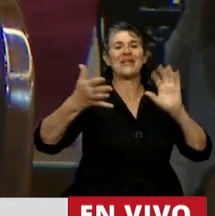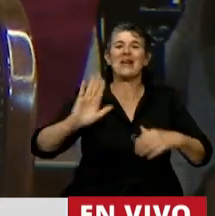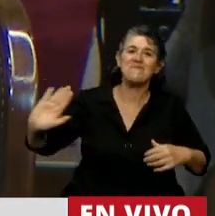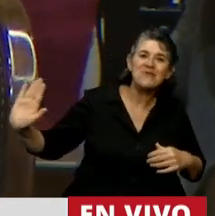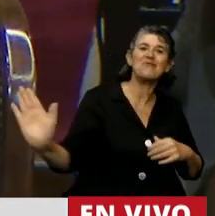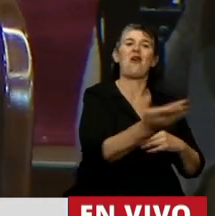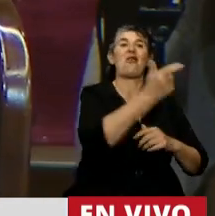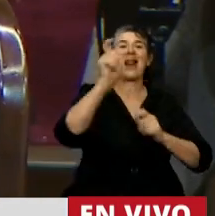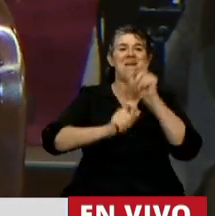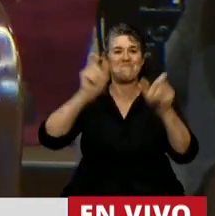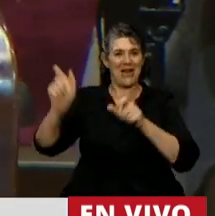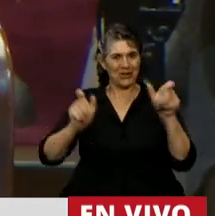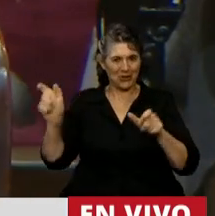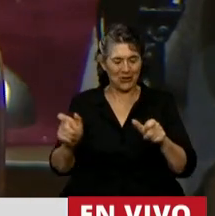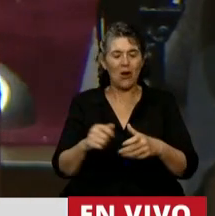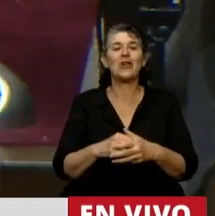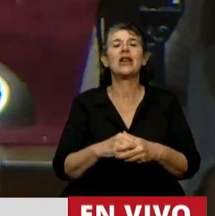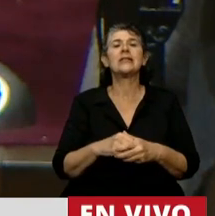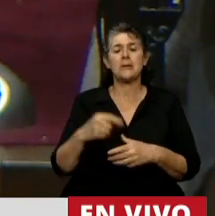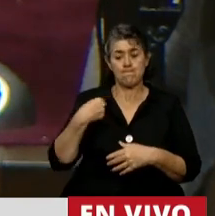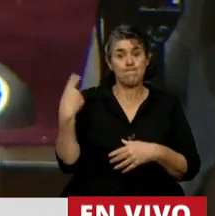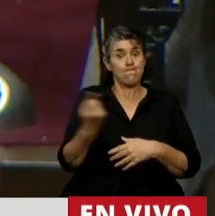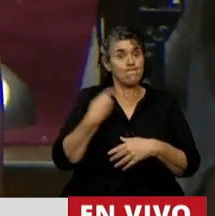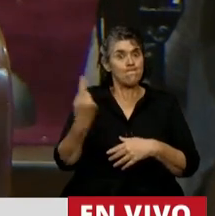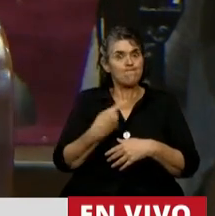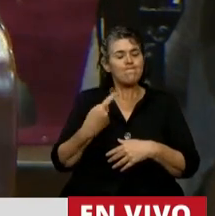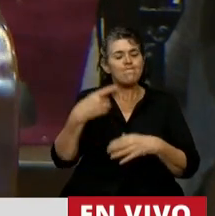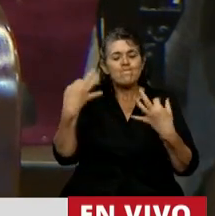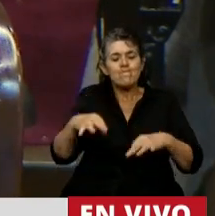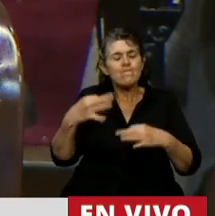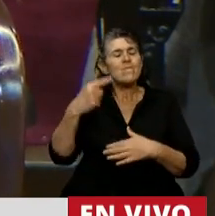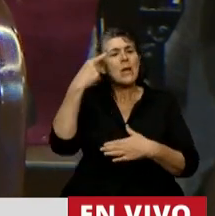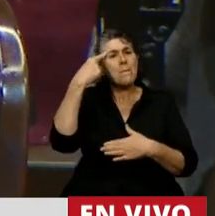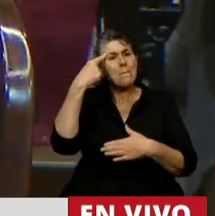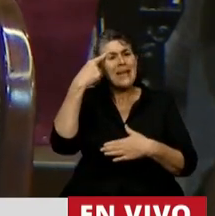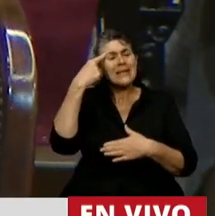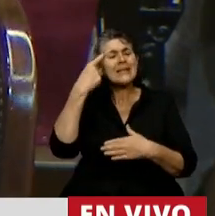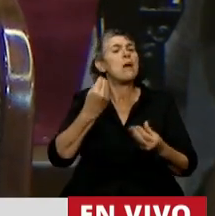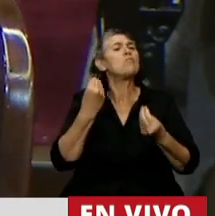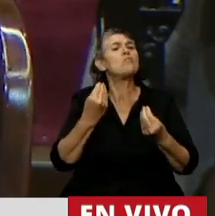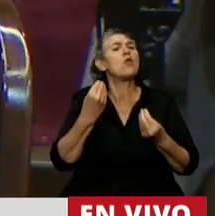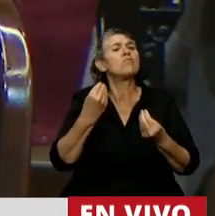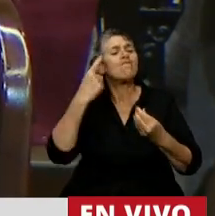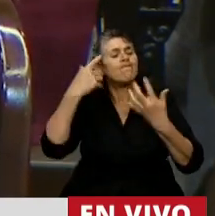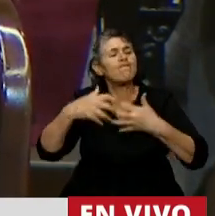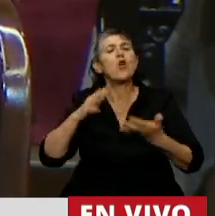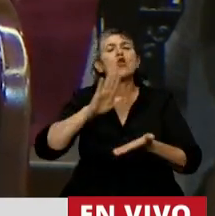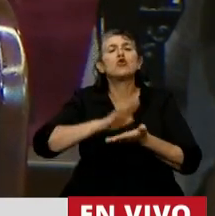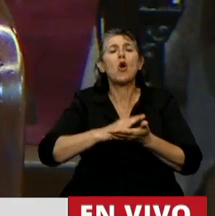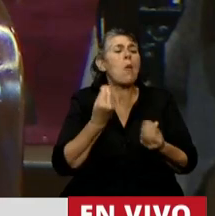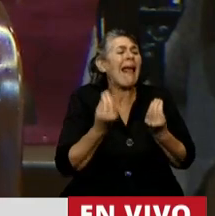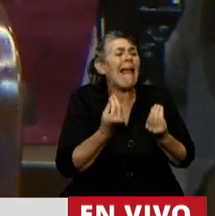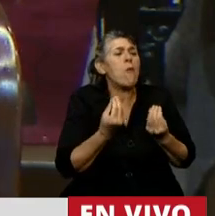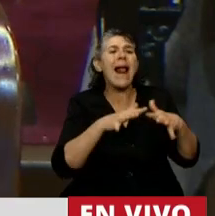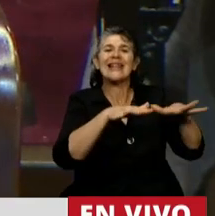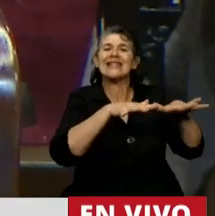legisladores tenemos la responsabilidad irrenunciable de legislar basándonos en evidencia, en lo que sucede,